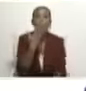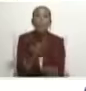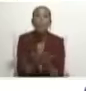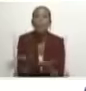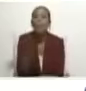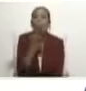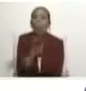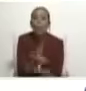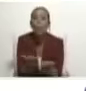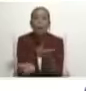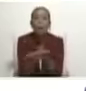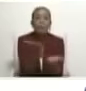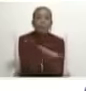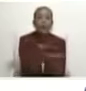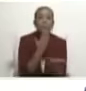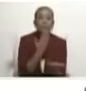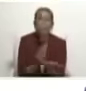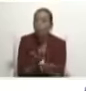propuestas,